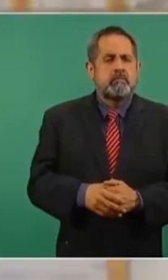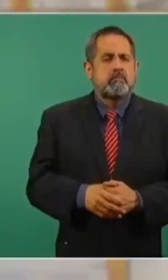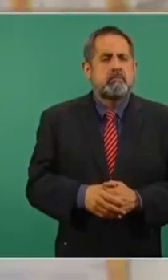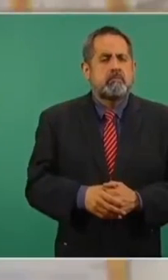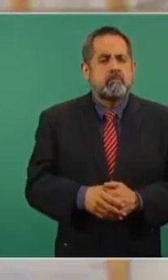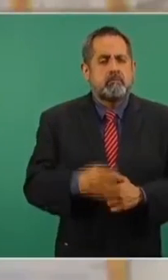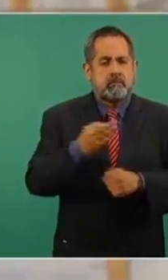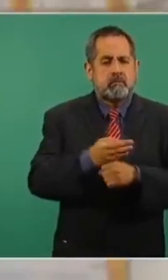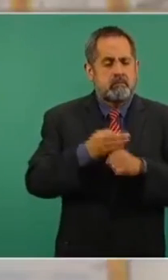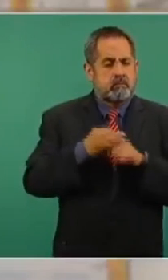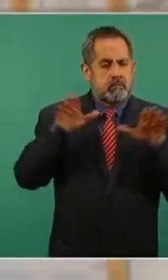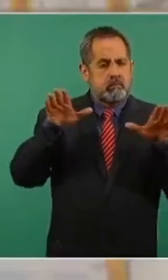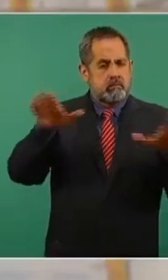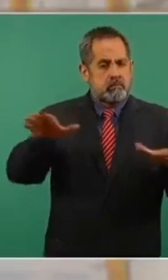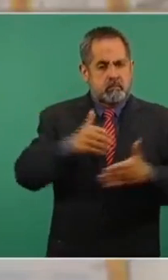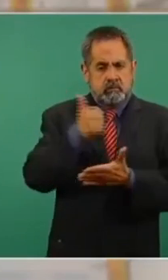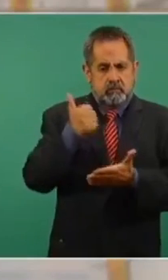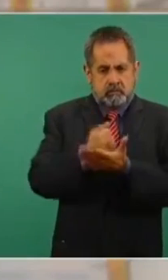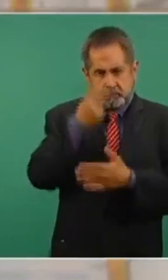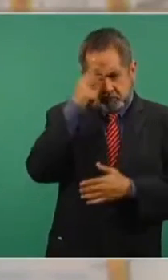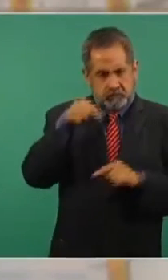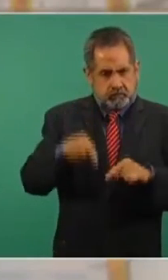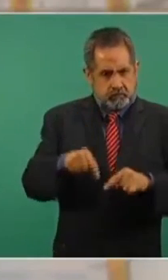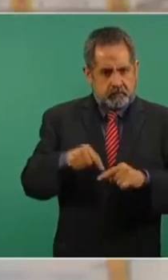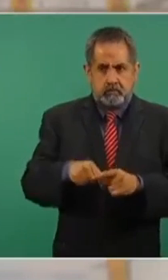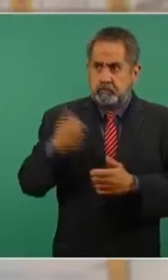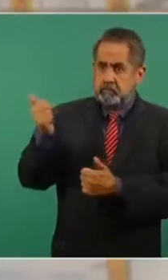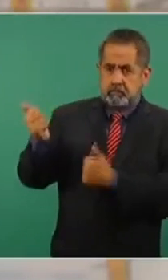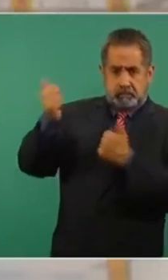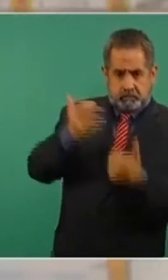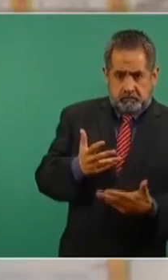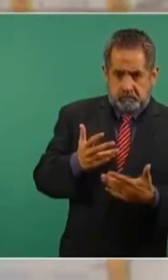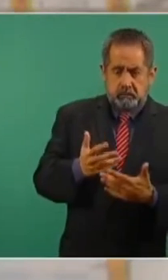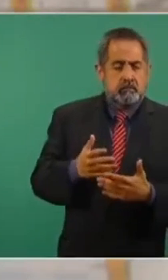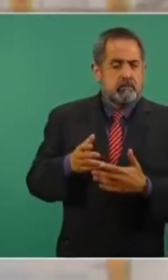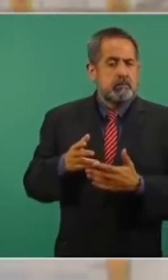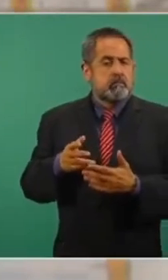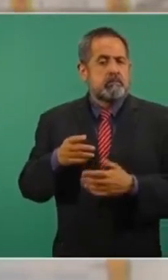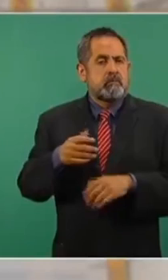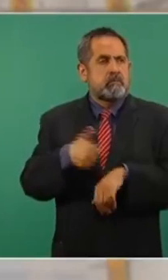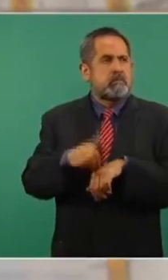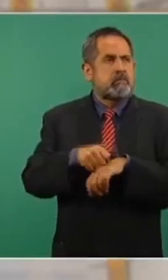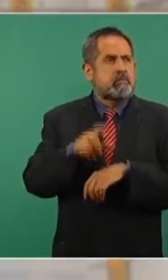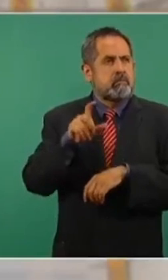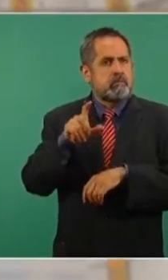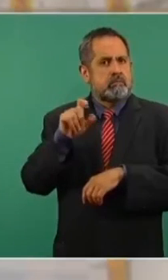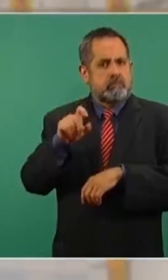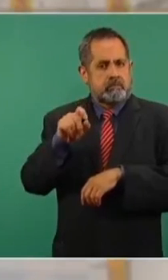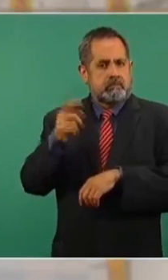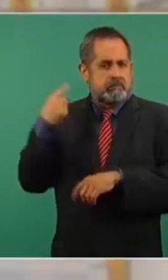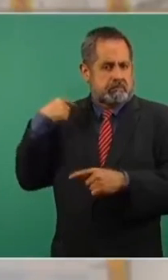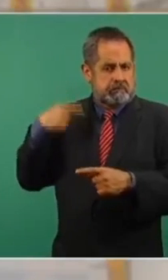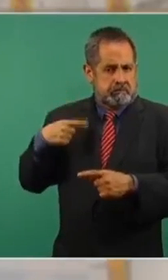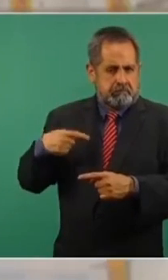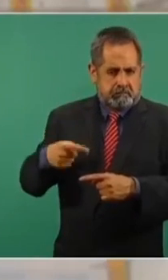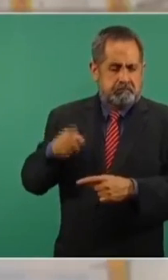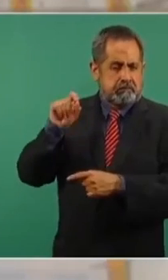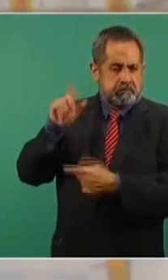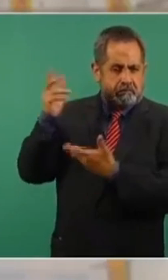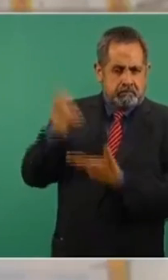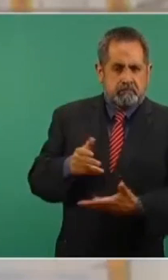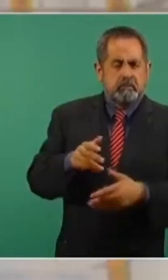Estamos aquí en el aeropuerto de la Ciudad de México, señor, recibiendo el embarque número 20, es el